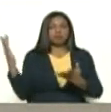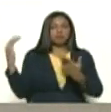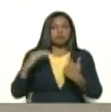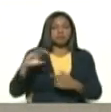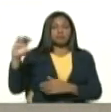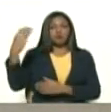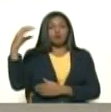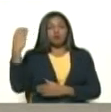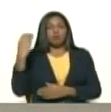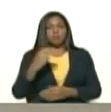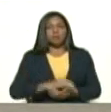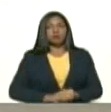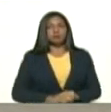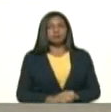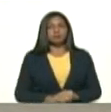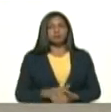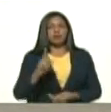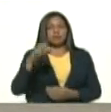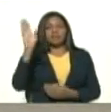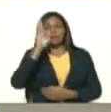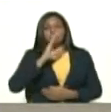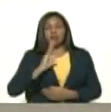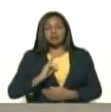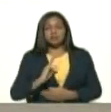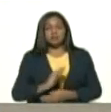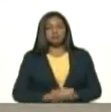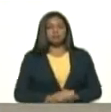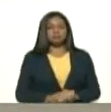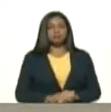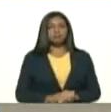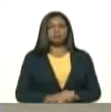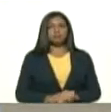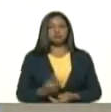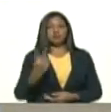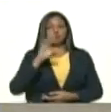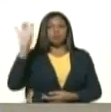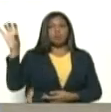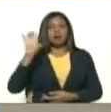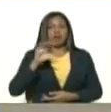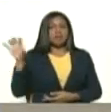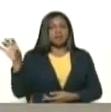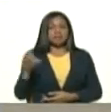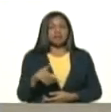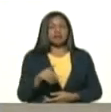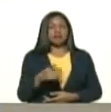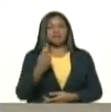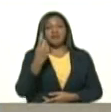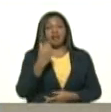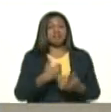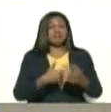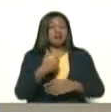Colombia y de Brasil. Esto no ha pasado todavía.